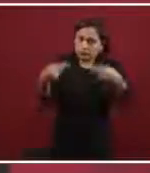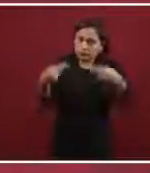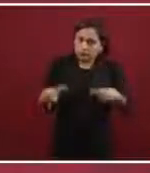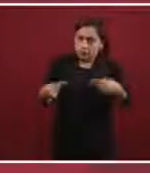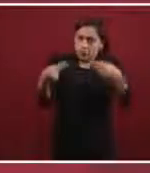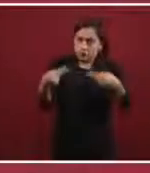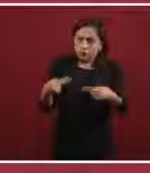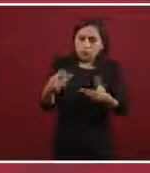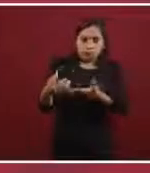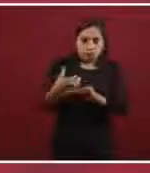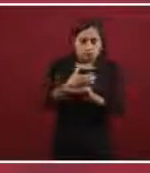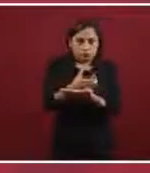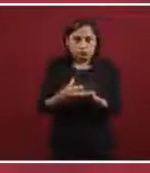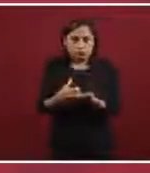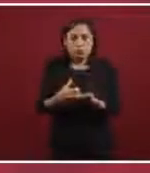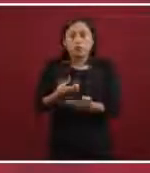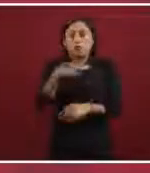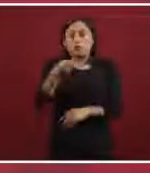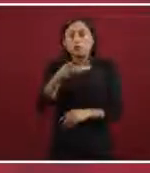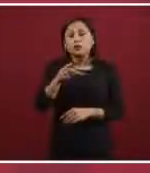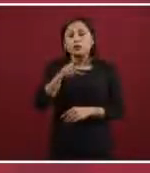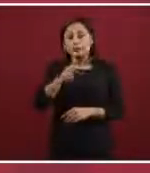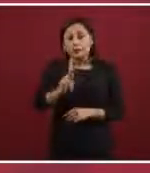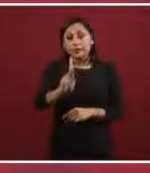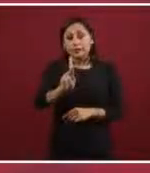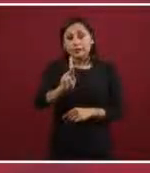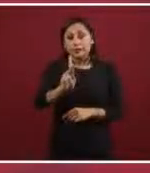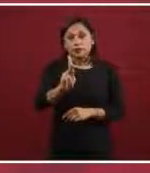pero al mismo tiempo